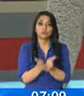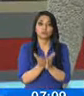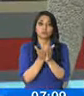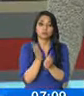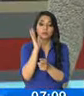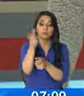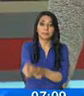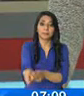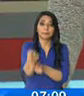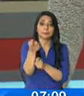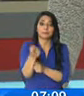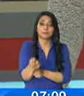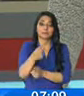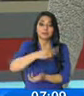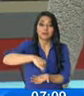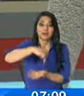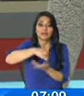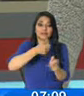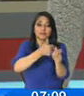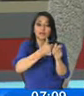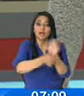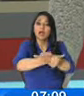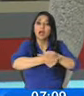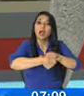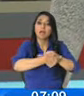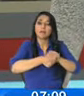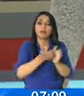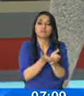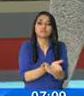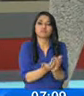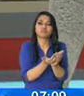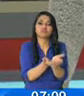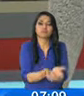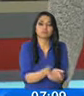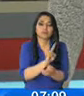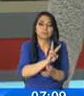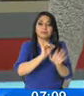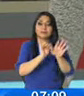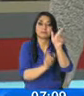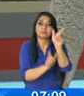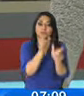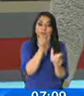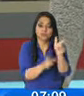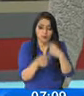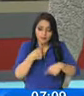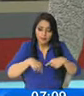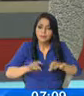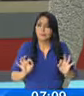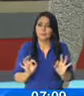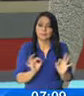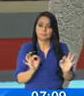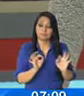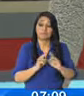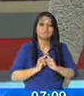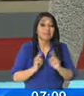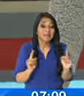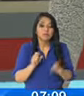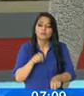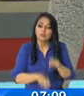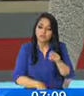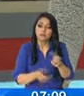naó cerca de las Islas Galápagos los 26 tripulantes que realizaban faena resultaron ilesos el incidente dejó solo